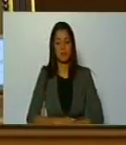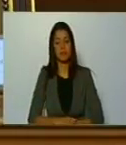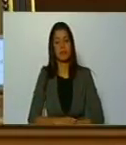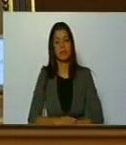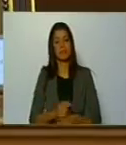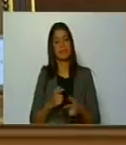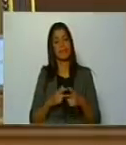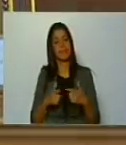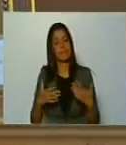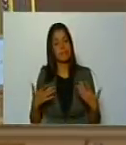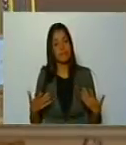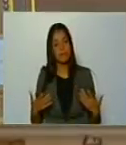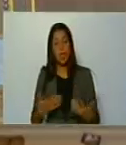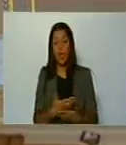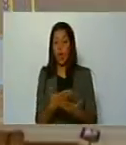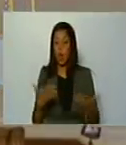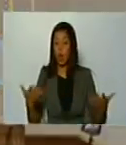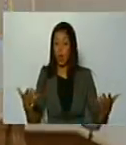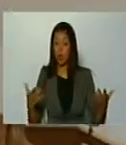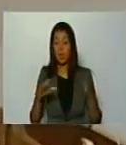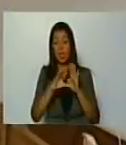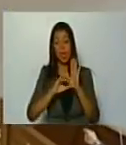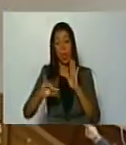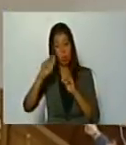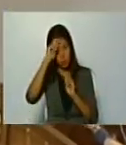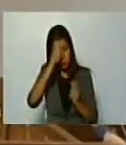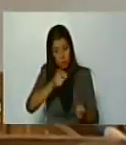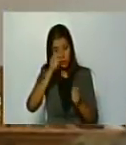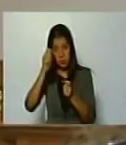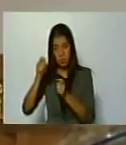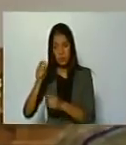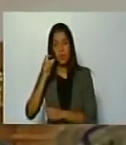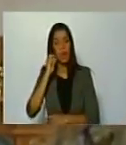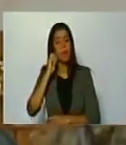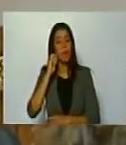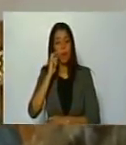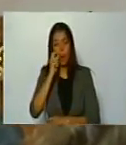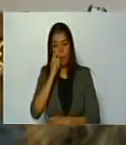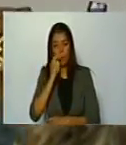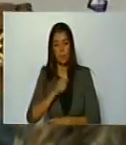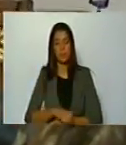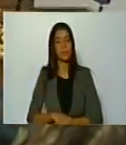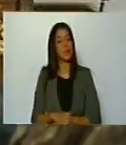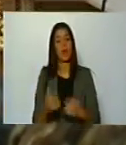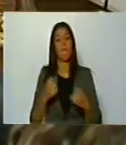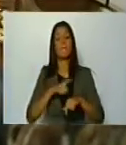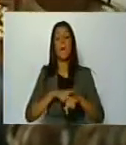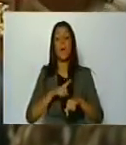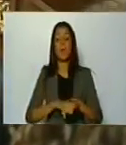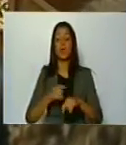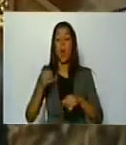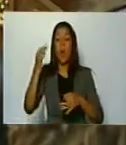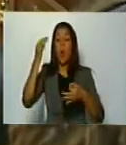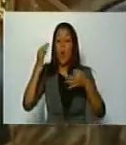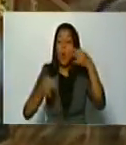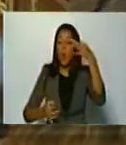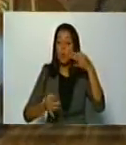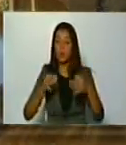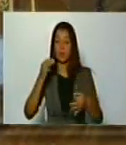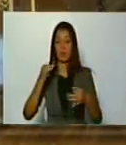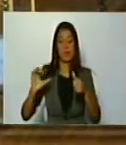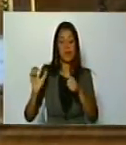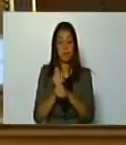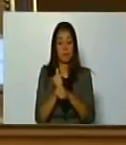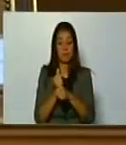que, distinguidos constituyentes y distinguidas constituyentes, llegó la hora de la justicia, llegó la hora